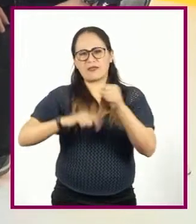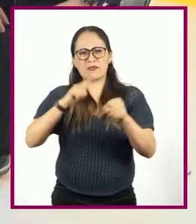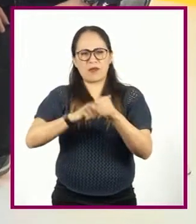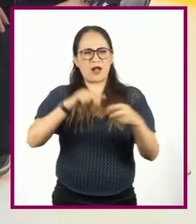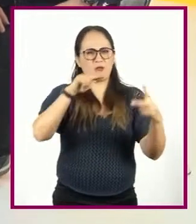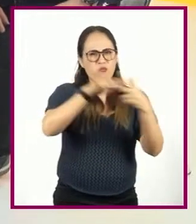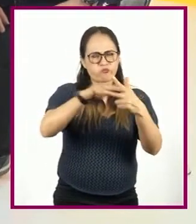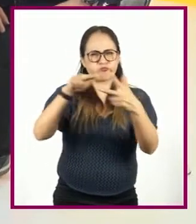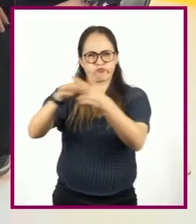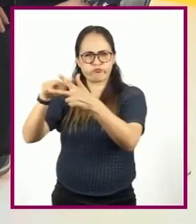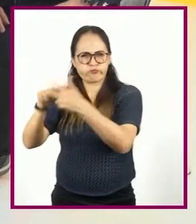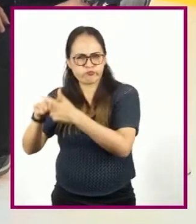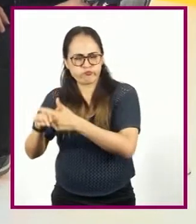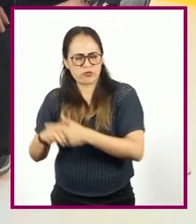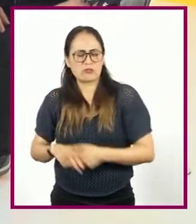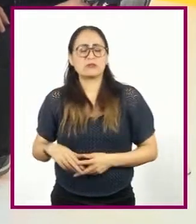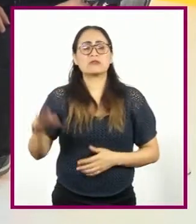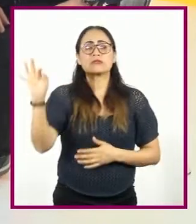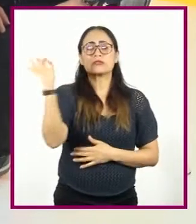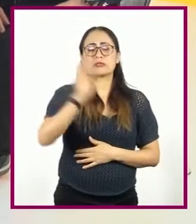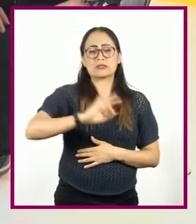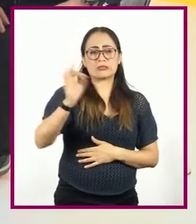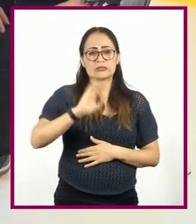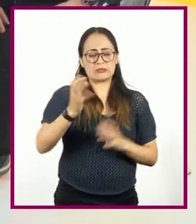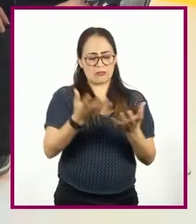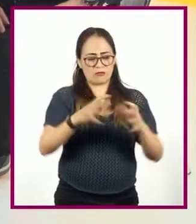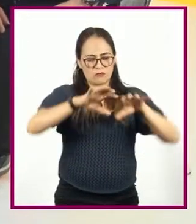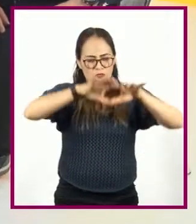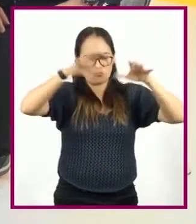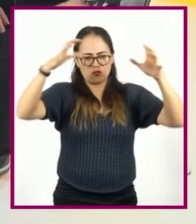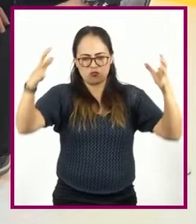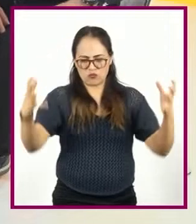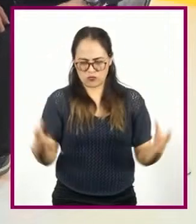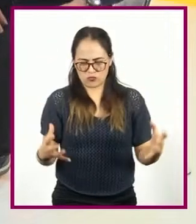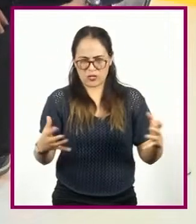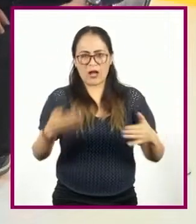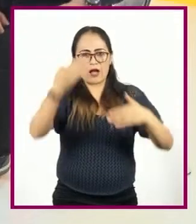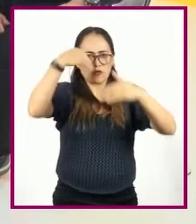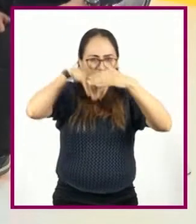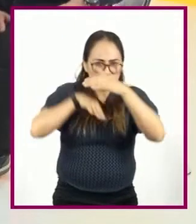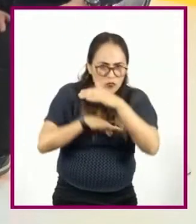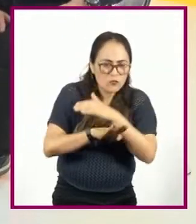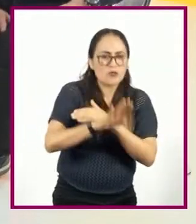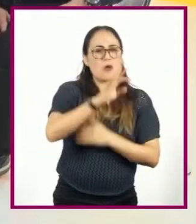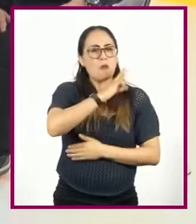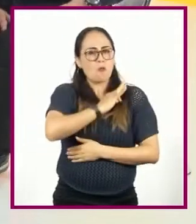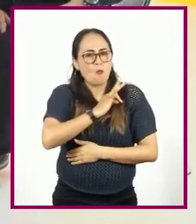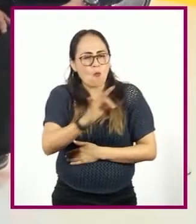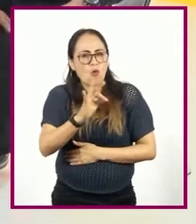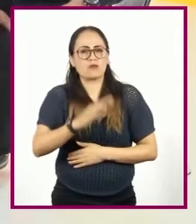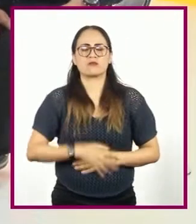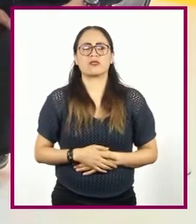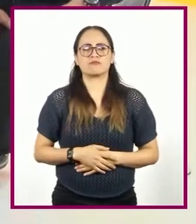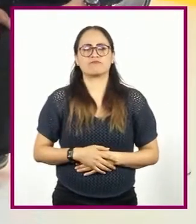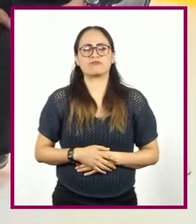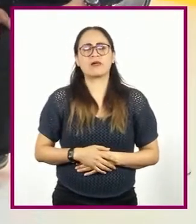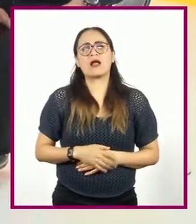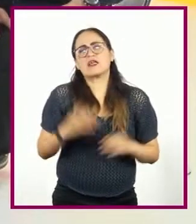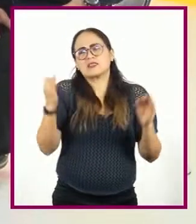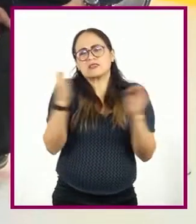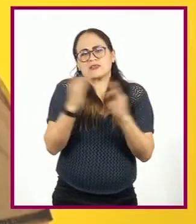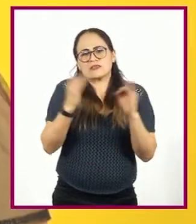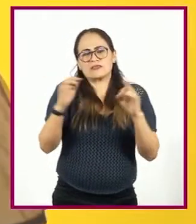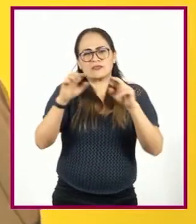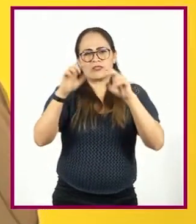muerto, probablemente usaron su coraza como casa de campaña para guarecerse del frío